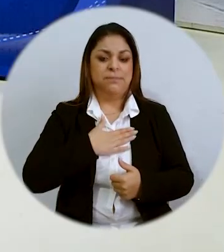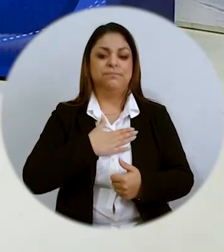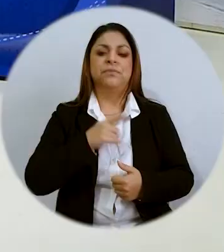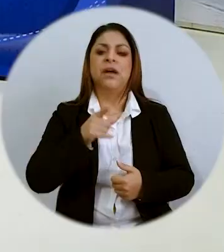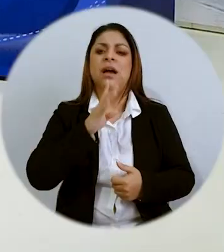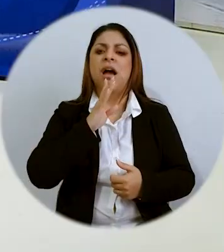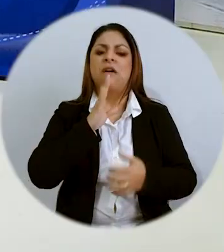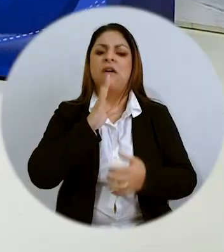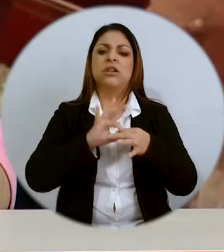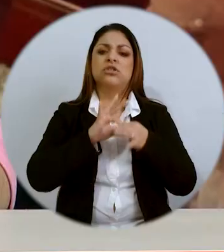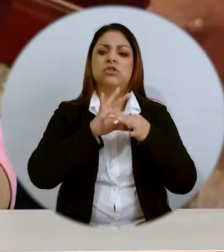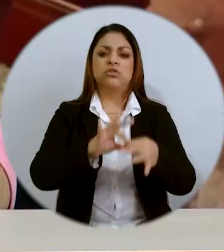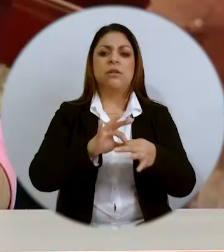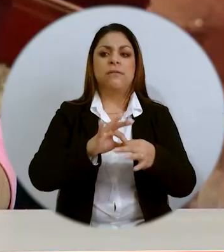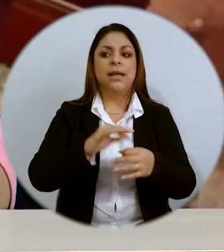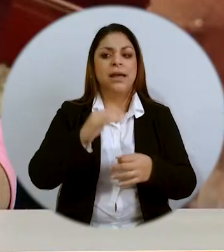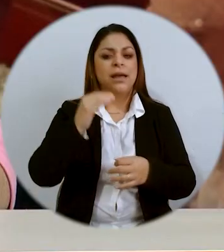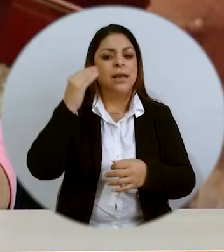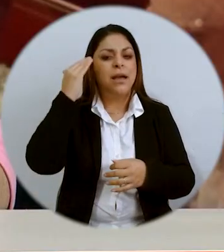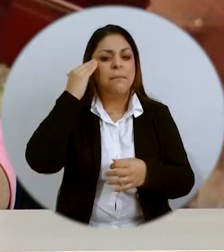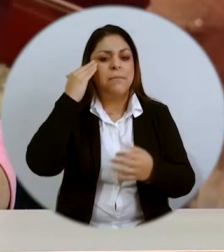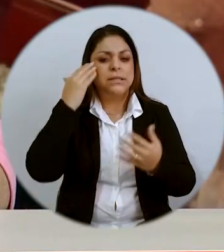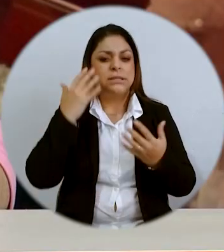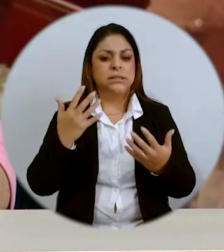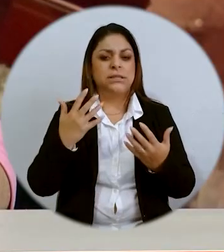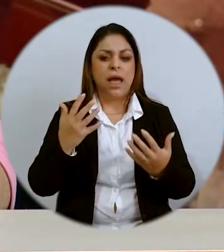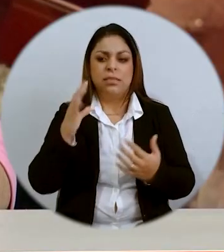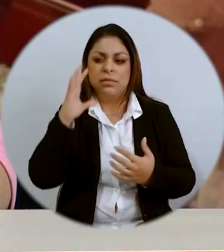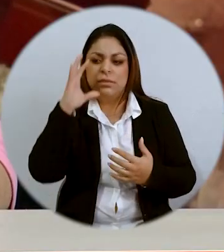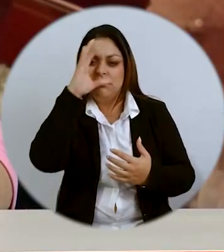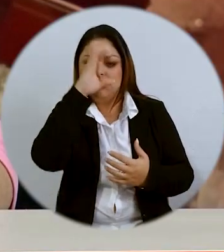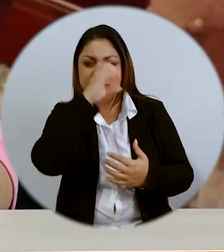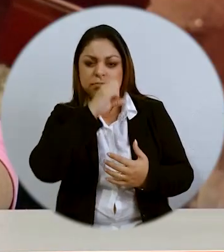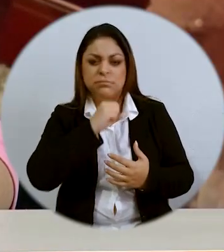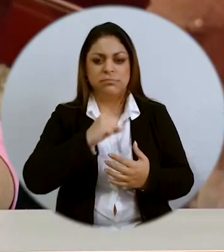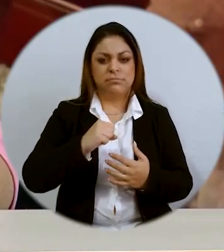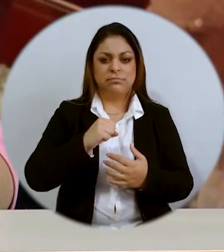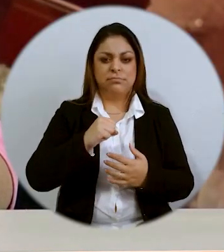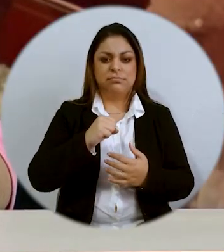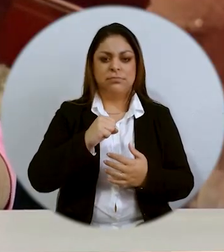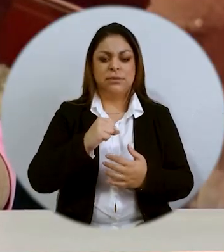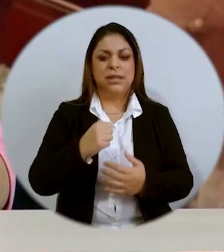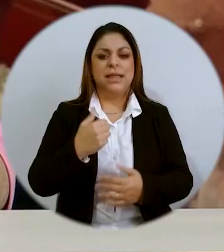que ver con la capacidad de discernir y tener